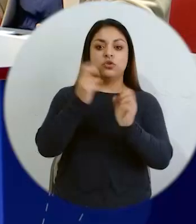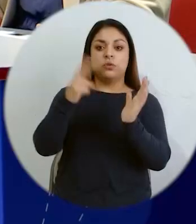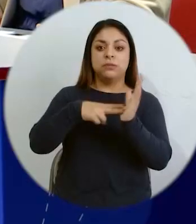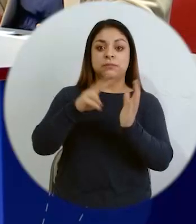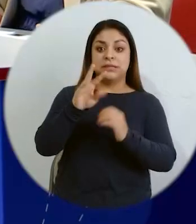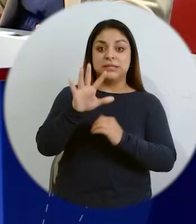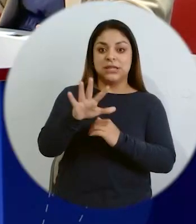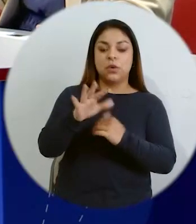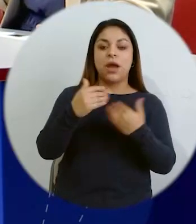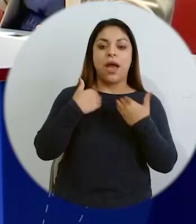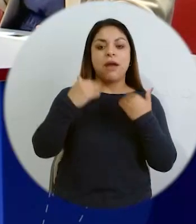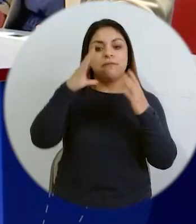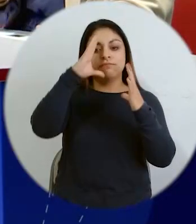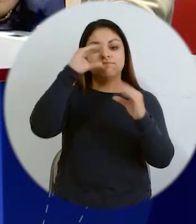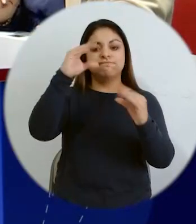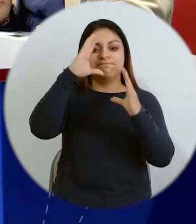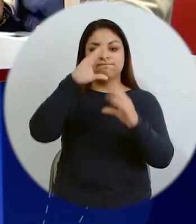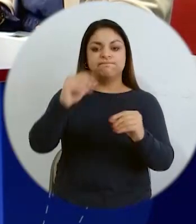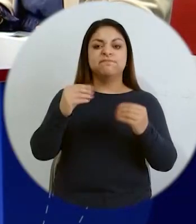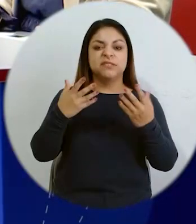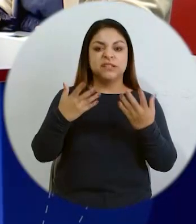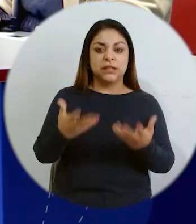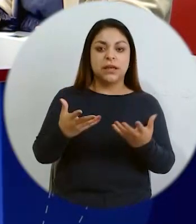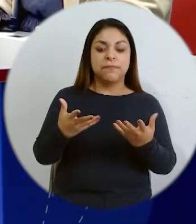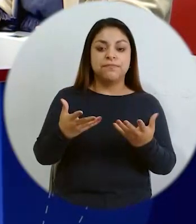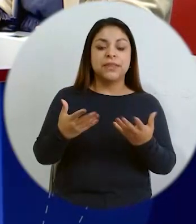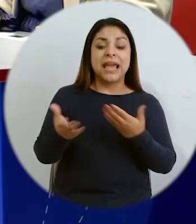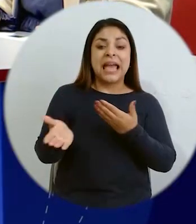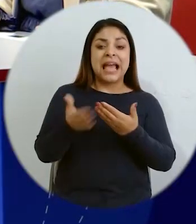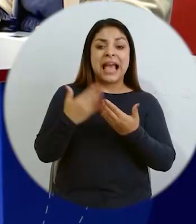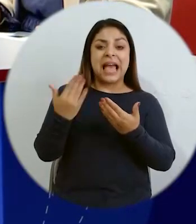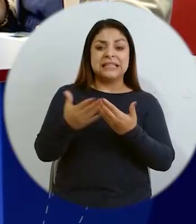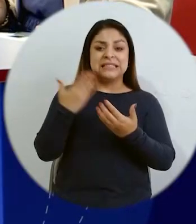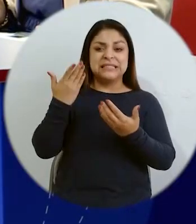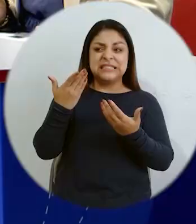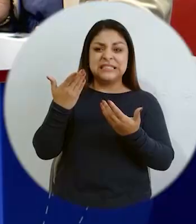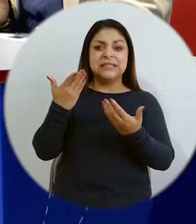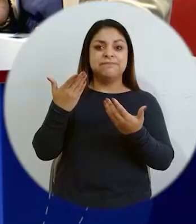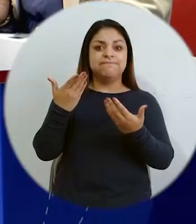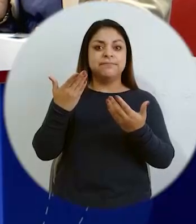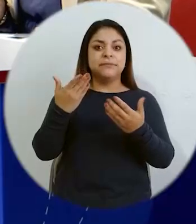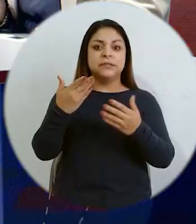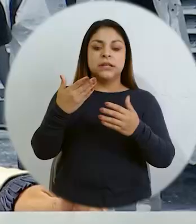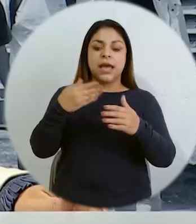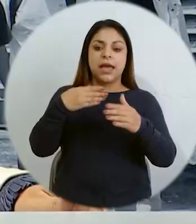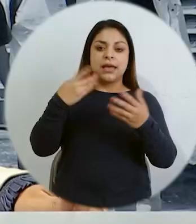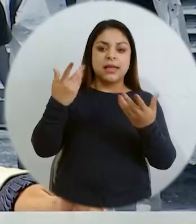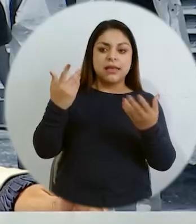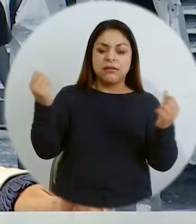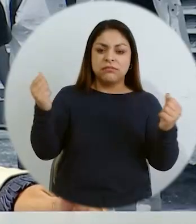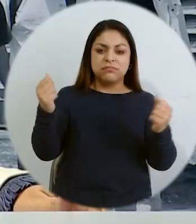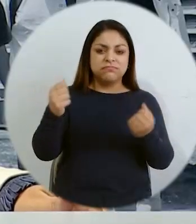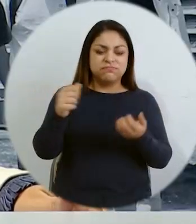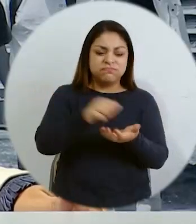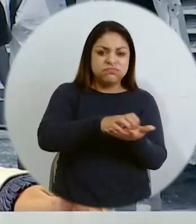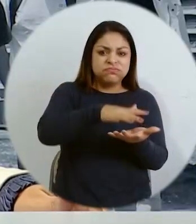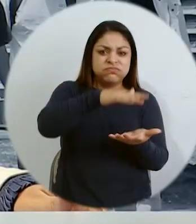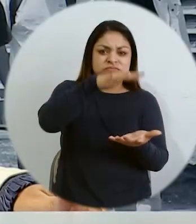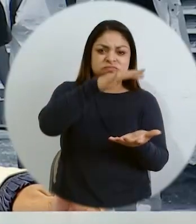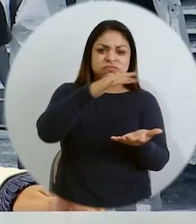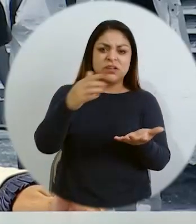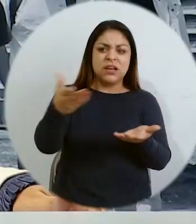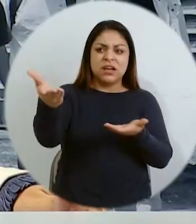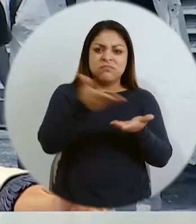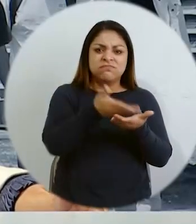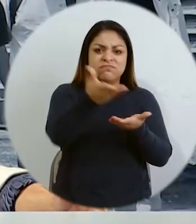año 2025 tenemos el dato que ingresaron casi 11.000 denuncias. Pero esas